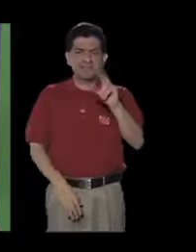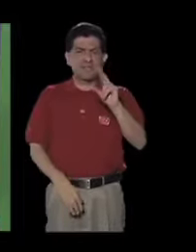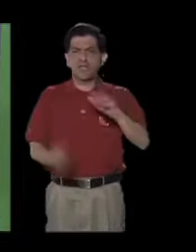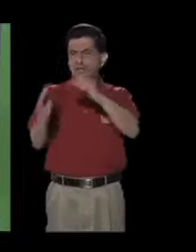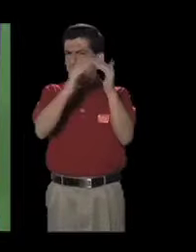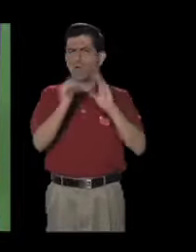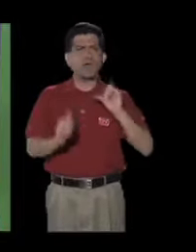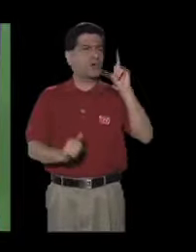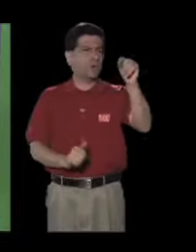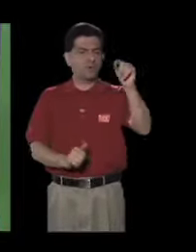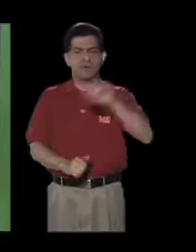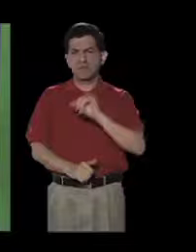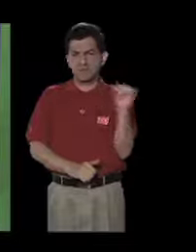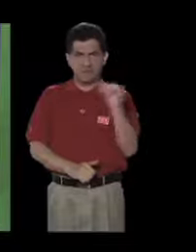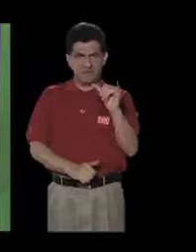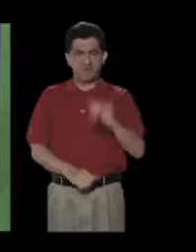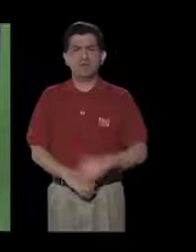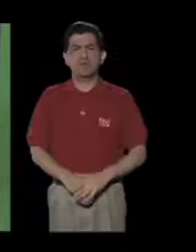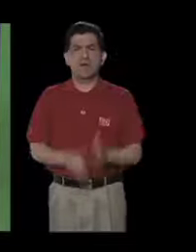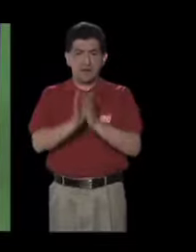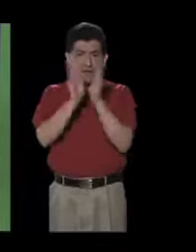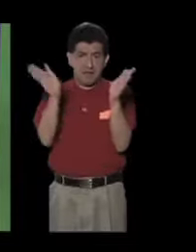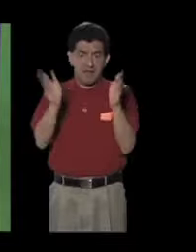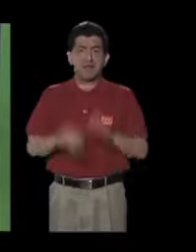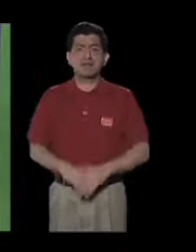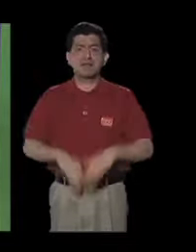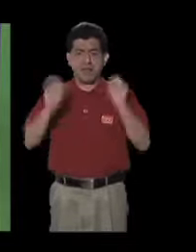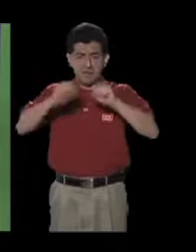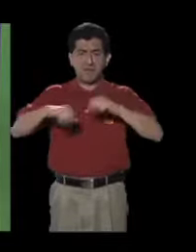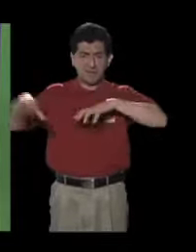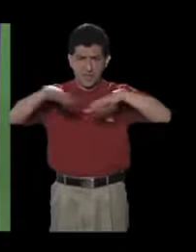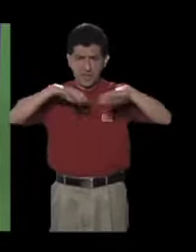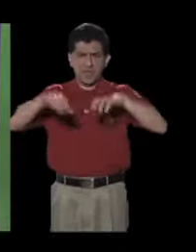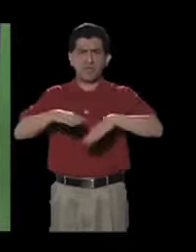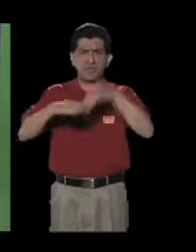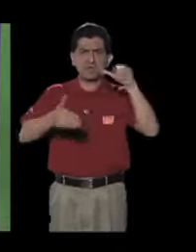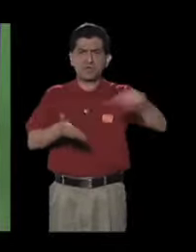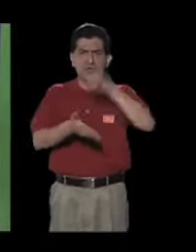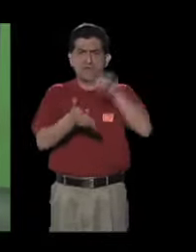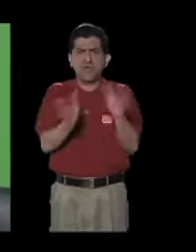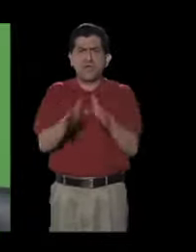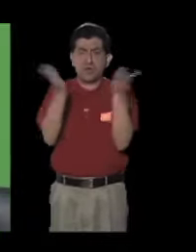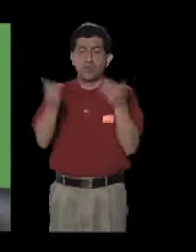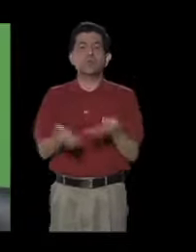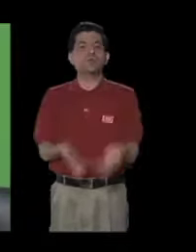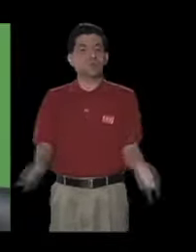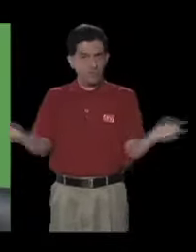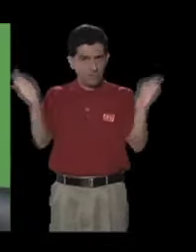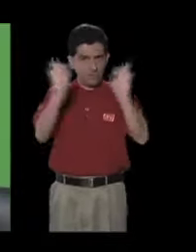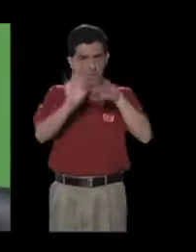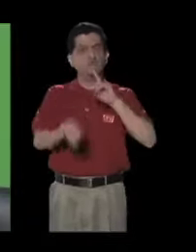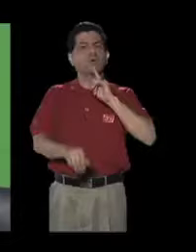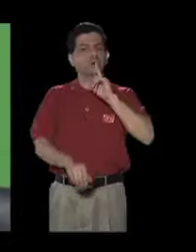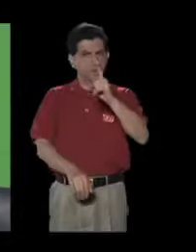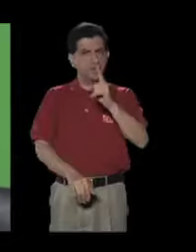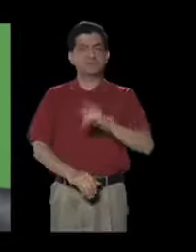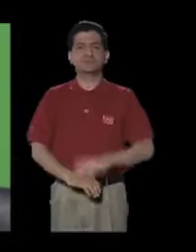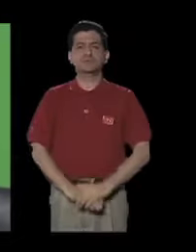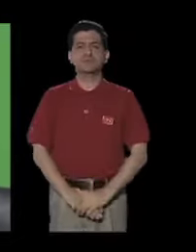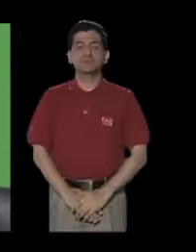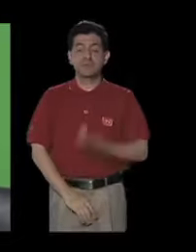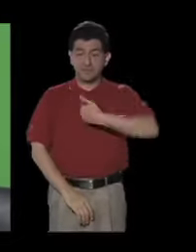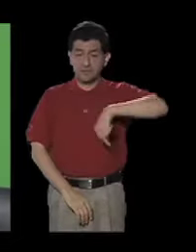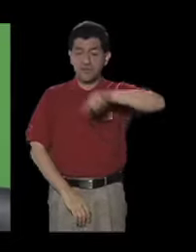fácil que en el resto de comunidades. ¿Cómo también ¿verdad?, generar ese movimiento también fuera de San José? Es súper importante lo que usted está diciendo,